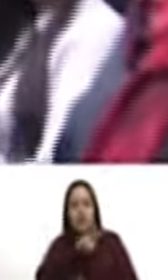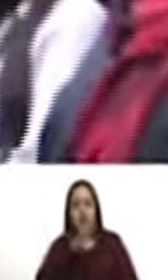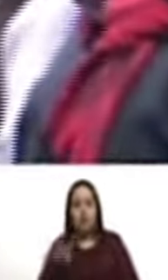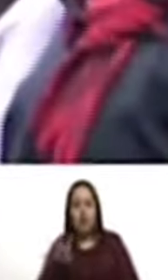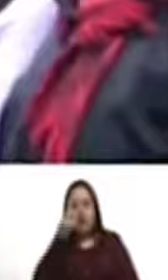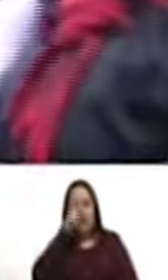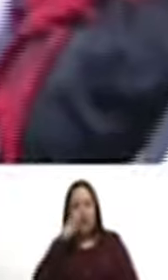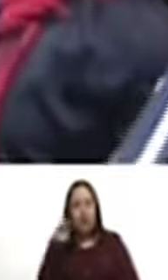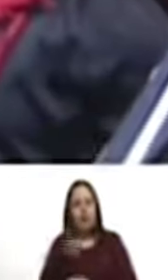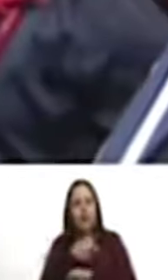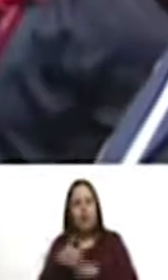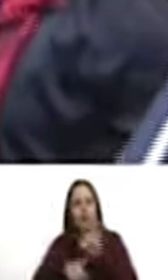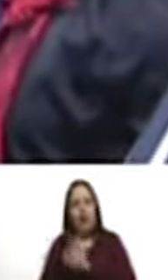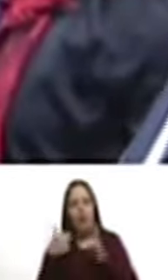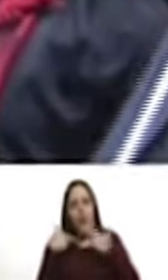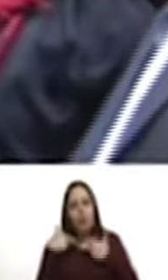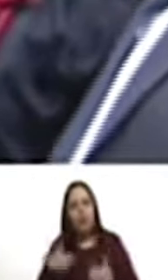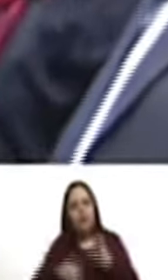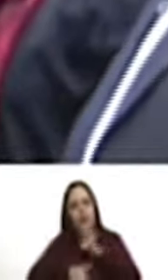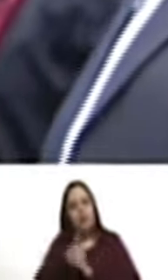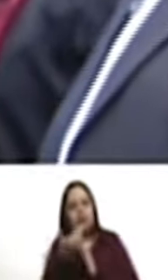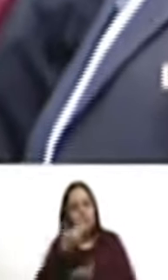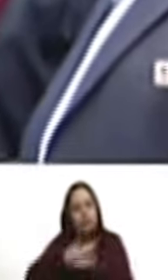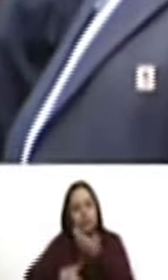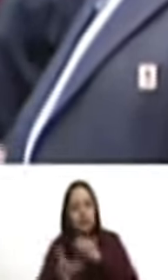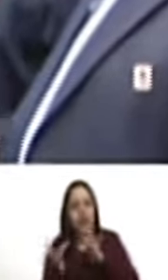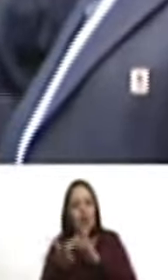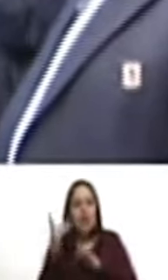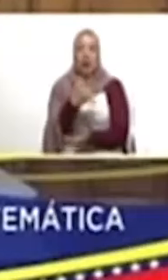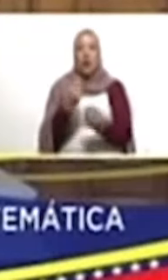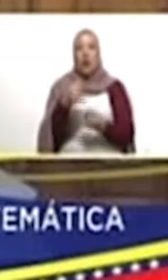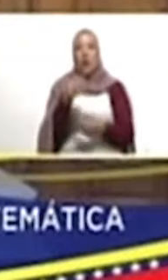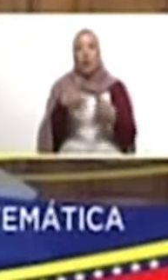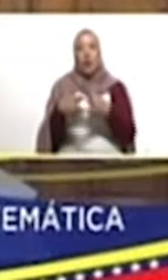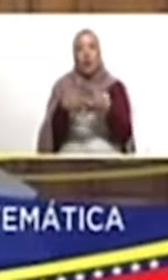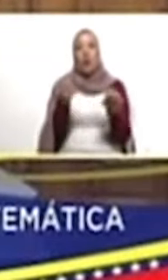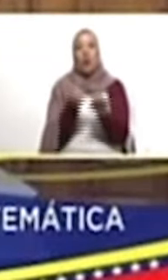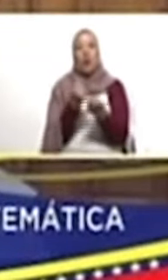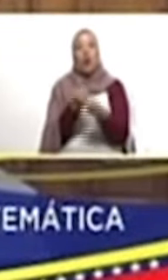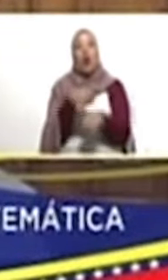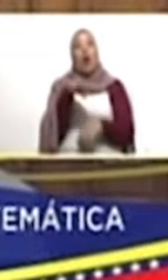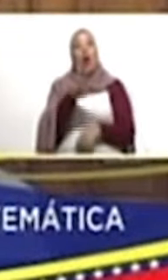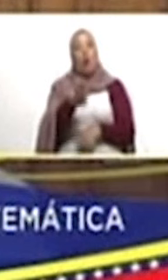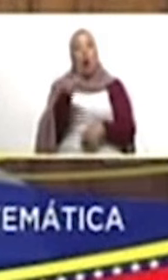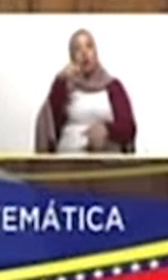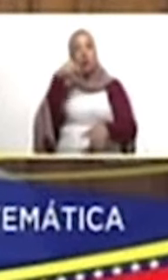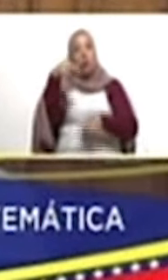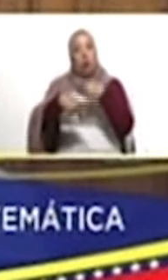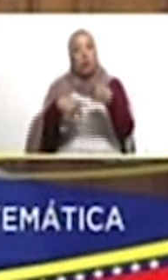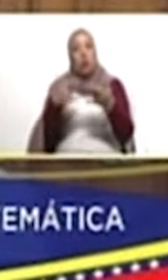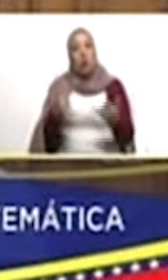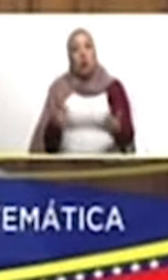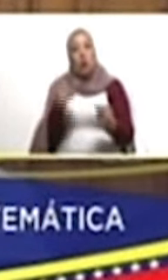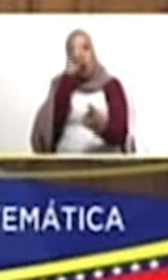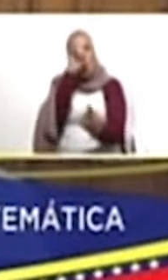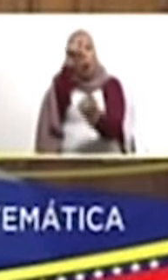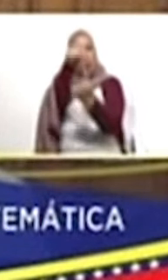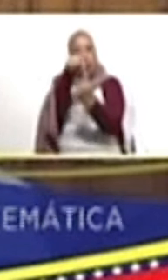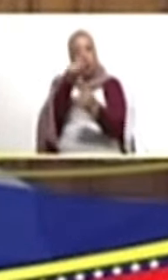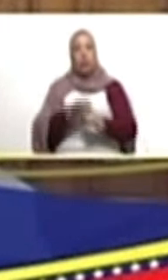Colombia Estados Unidos y de Venezuela aunque no dijo Cuántos en esas cuatro conspiraciones tenían el